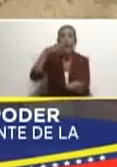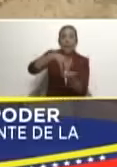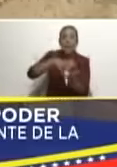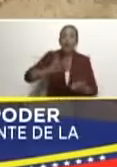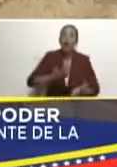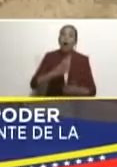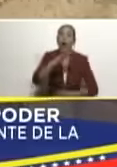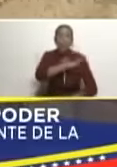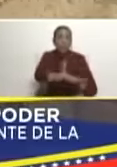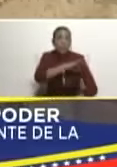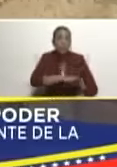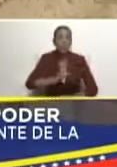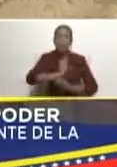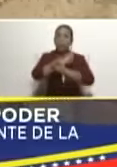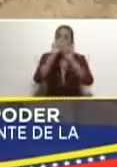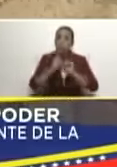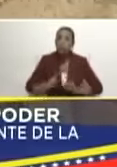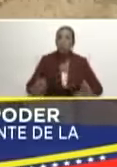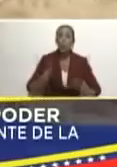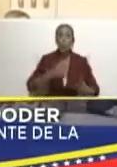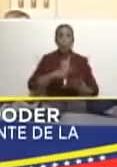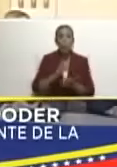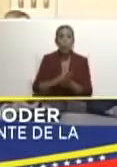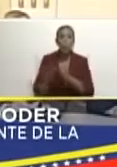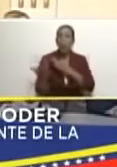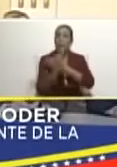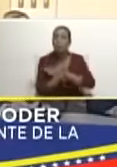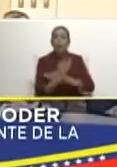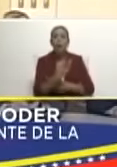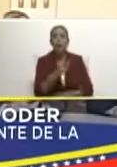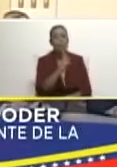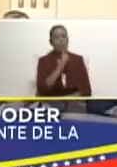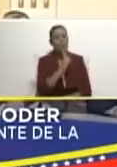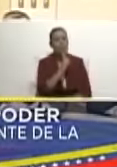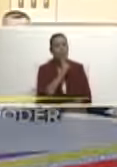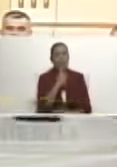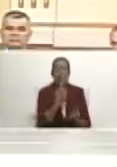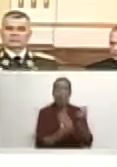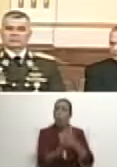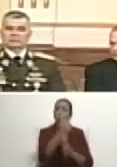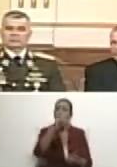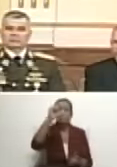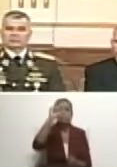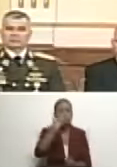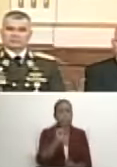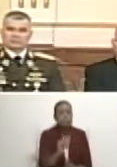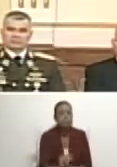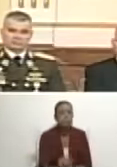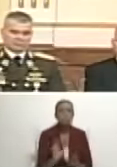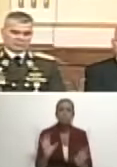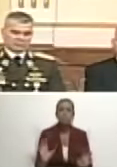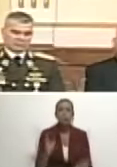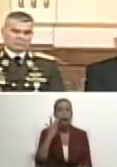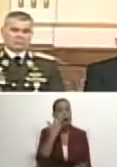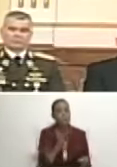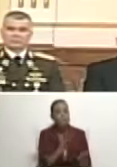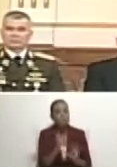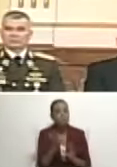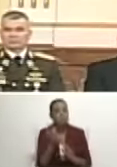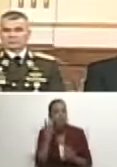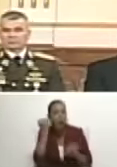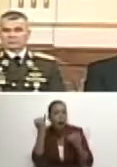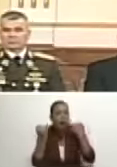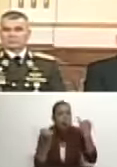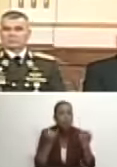bienestar social herido por las sanciones económicas. Allí hemos venido